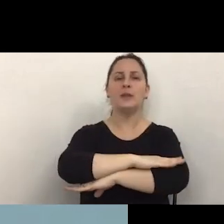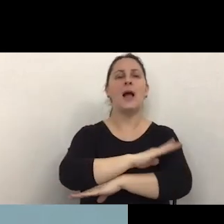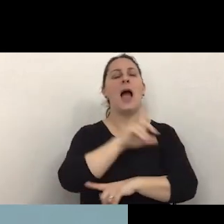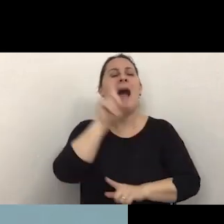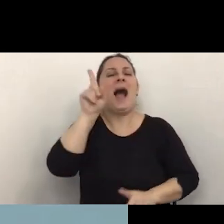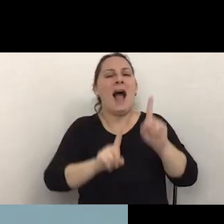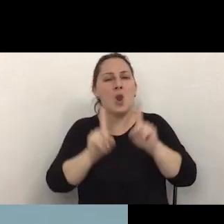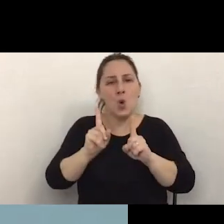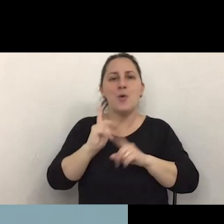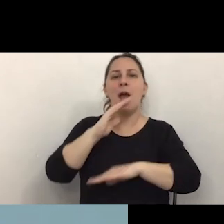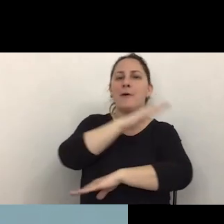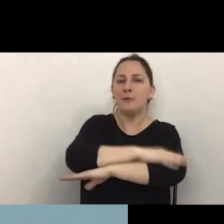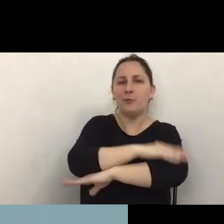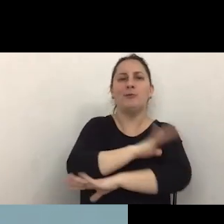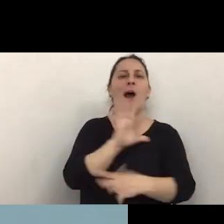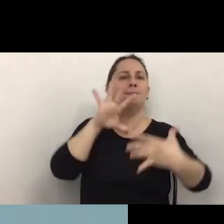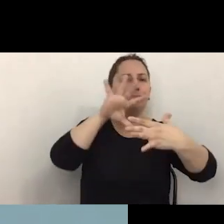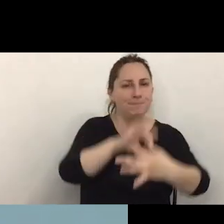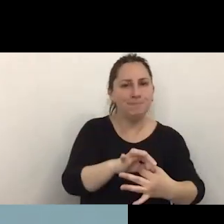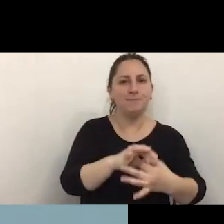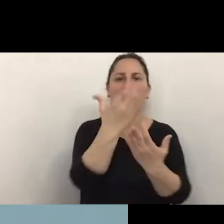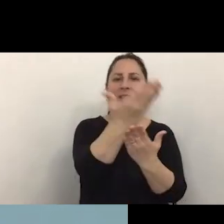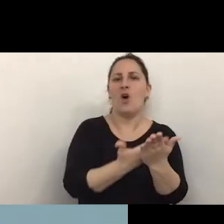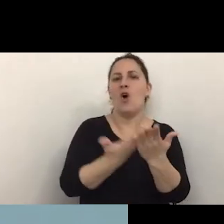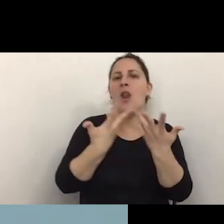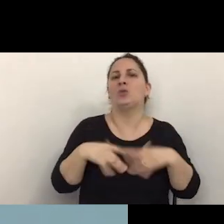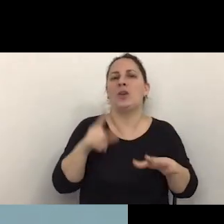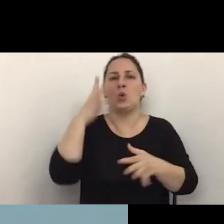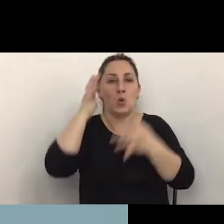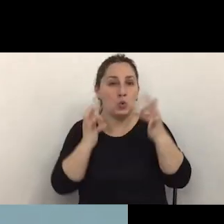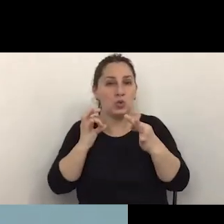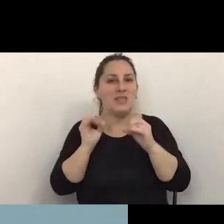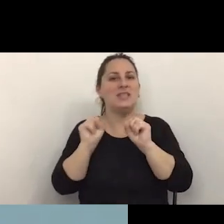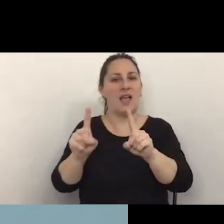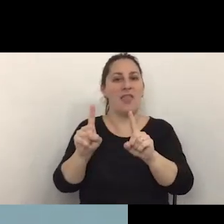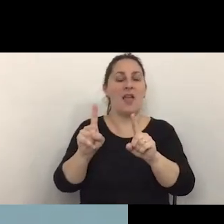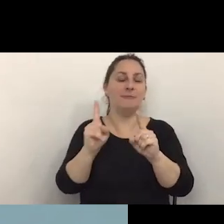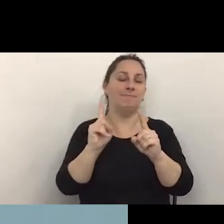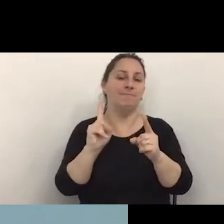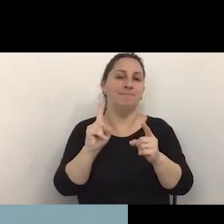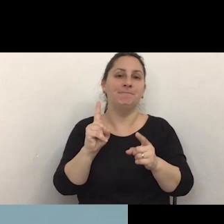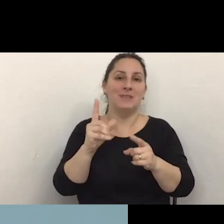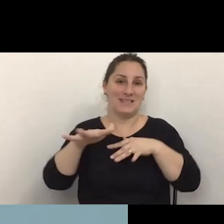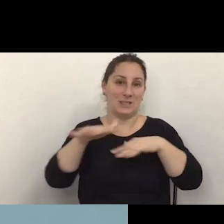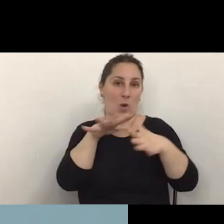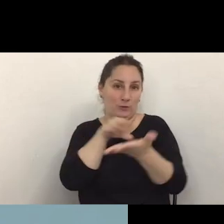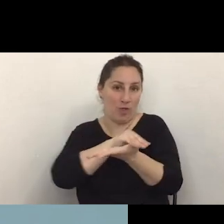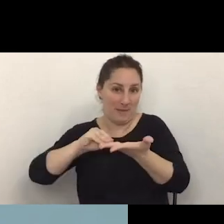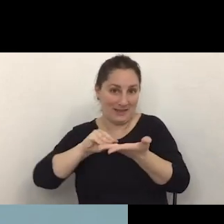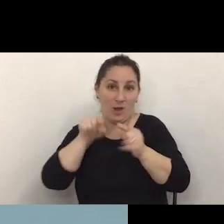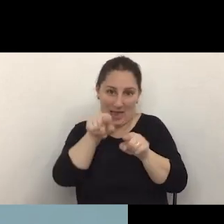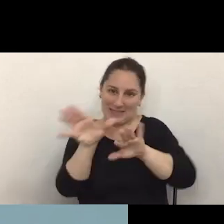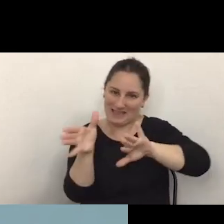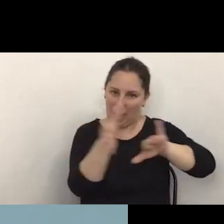conductas que adhieren a una tesis o a una naturaleza jurídica del orden del derecho administrativo,